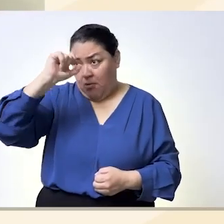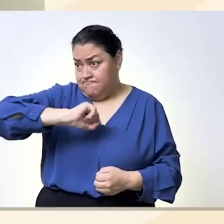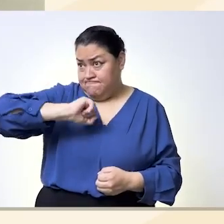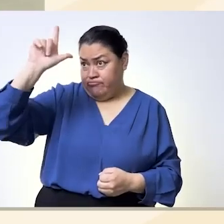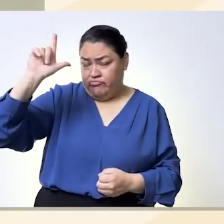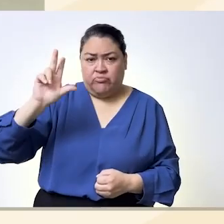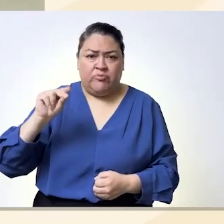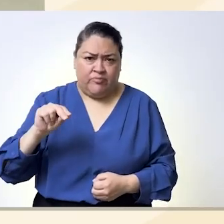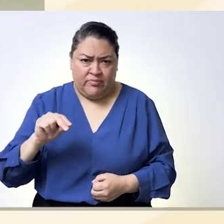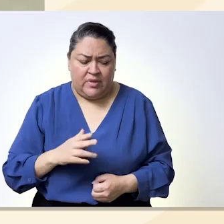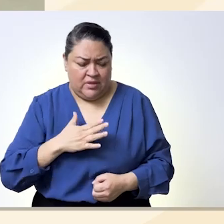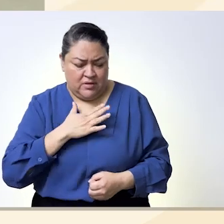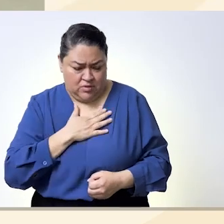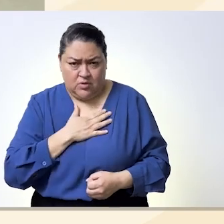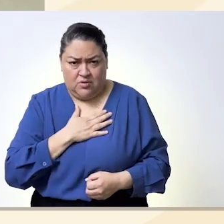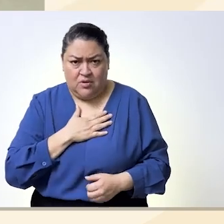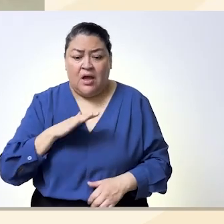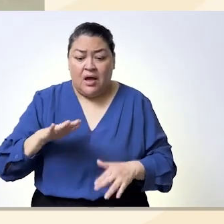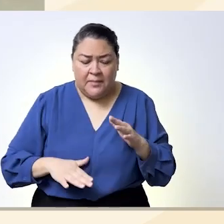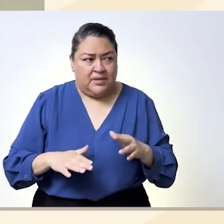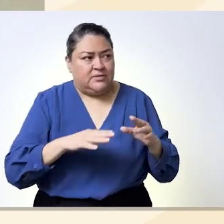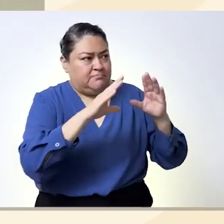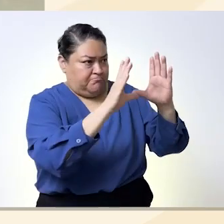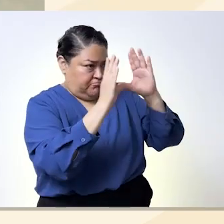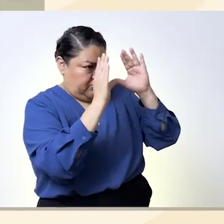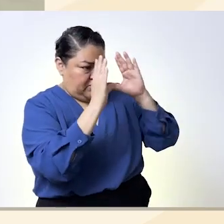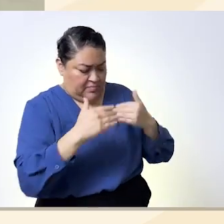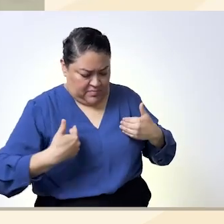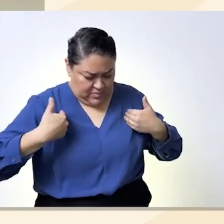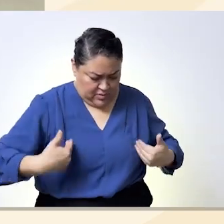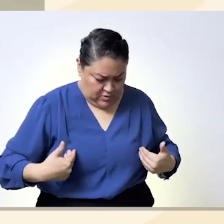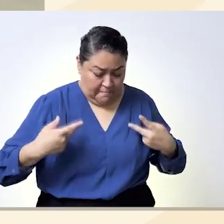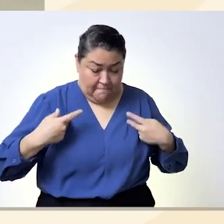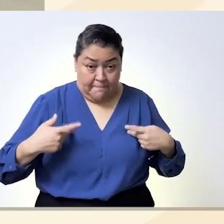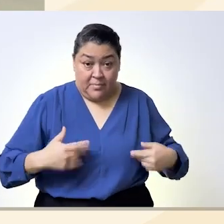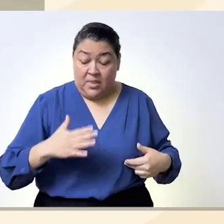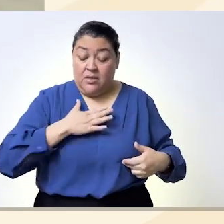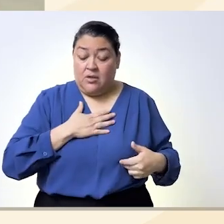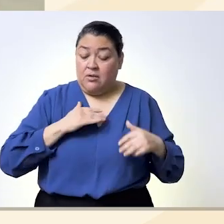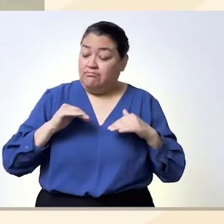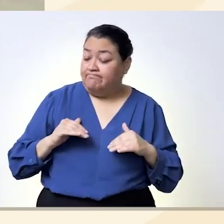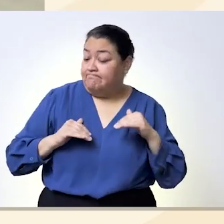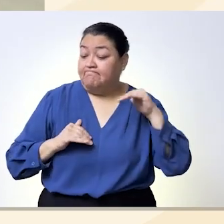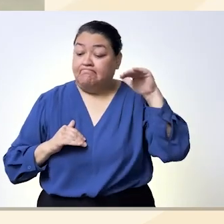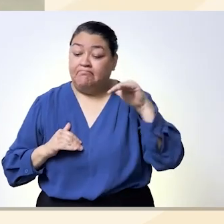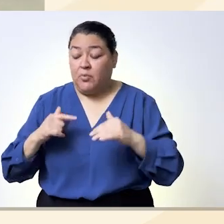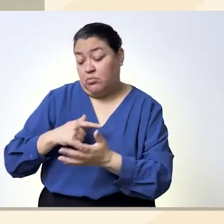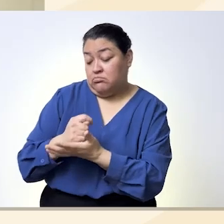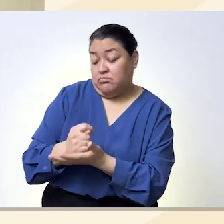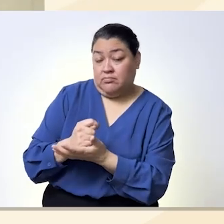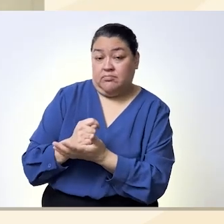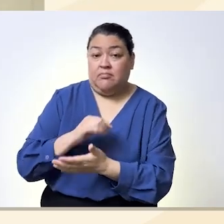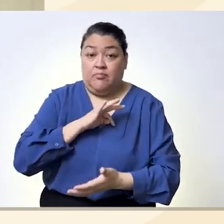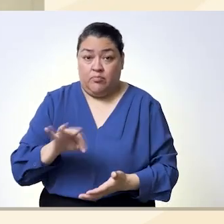es que te educan como la persona que tiene el poder en el espacio terapéutico, en el espacio clínico, y lo tienes, porque es tu espacio, ¿no? O sea, es